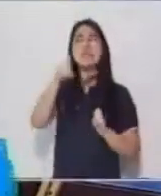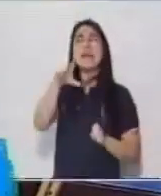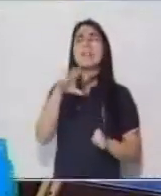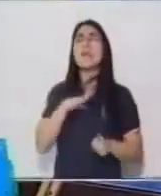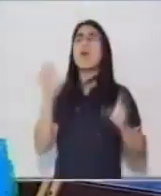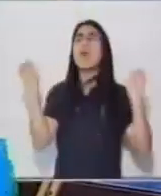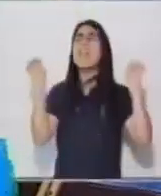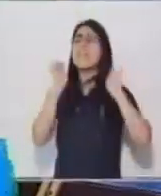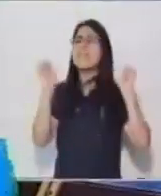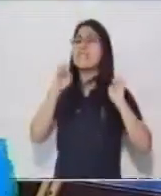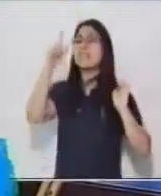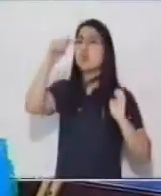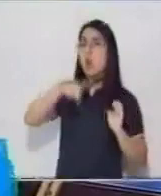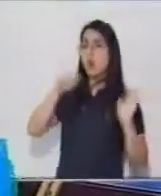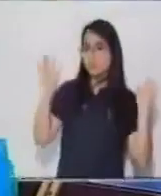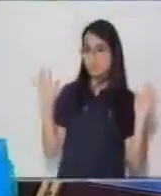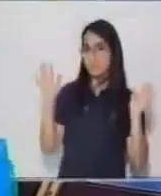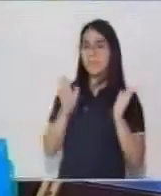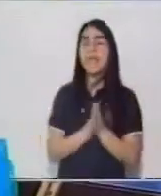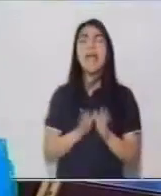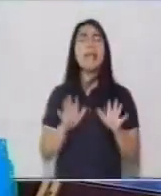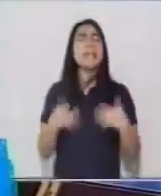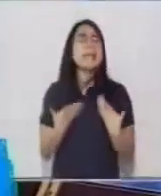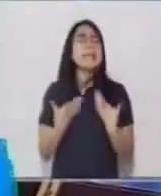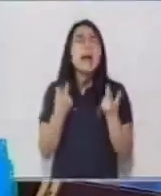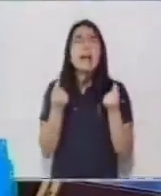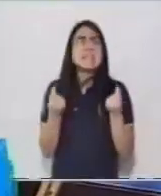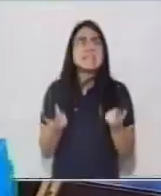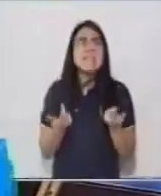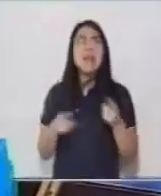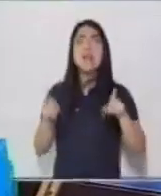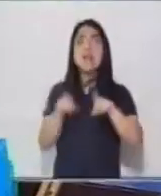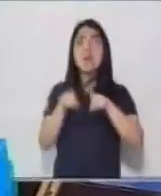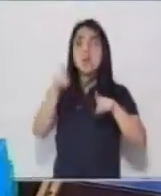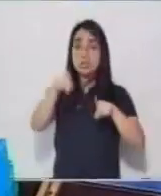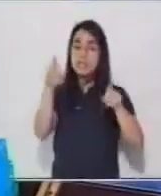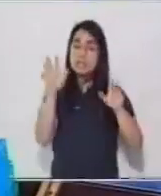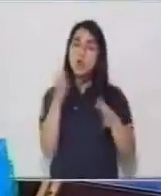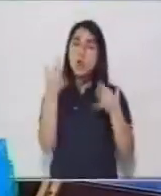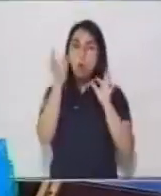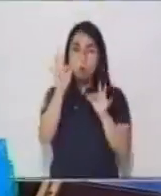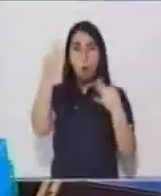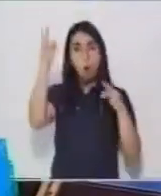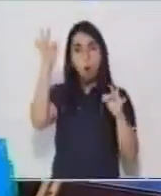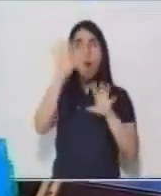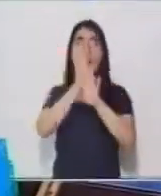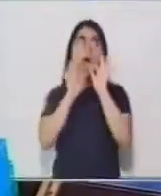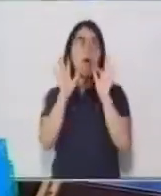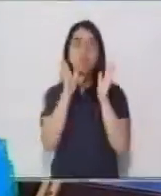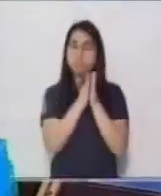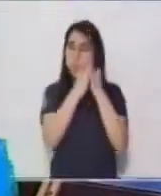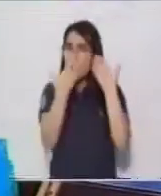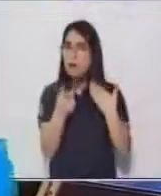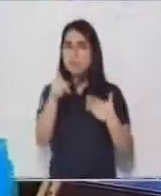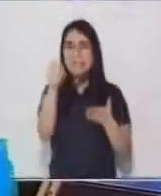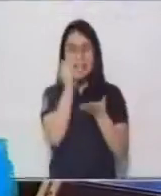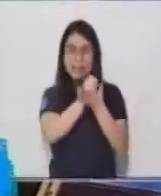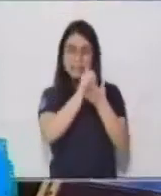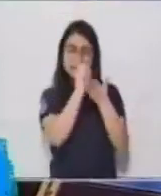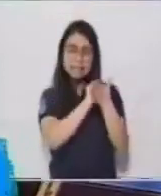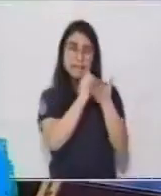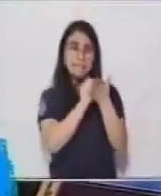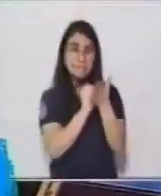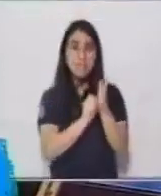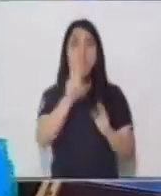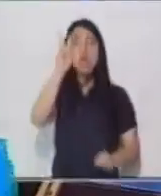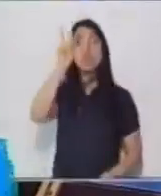actividades que te representen un texto instructivo. Lo escribes en una hoja, ya sea una receta o las